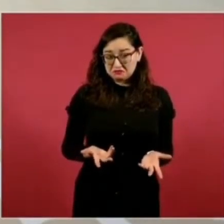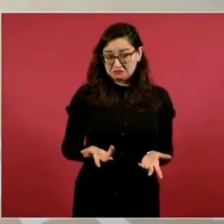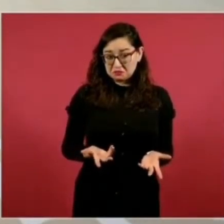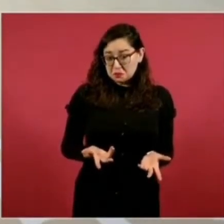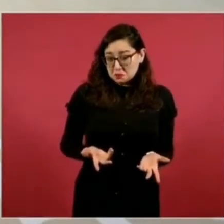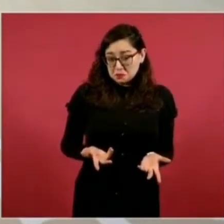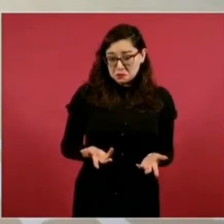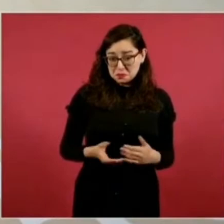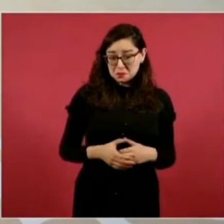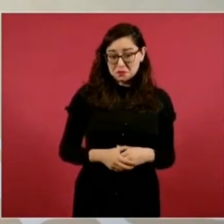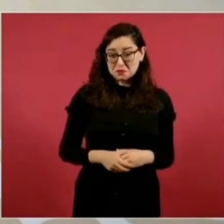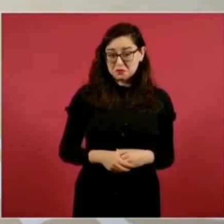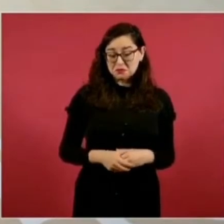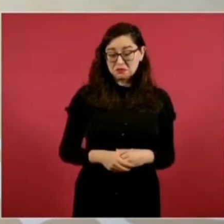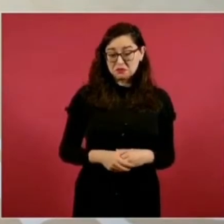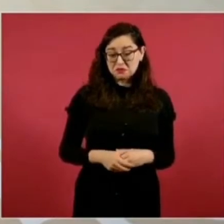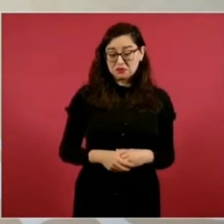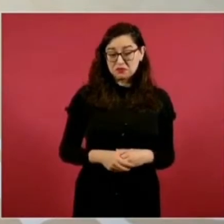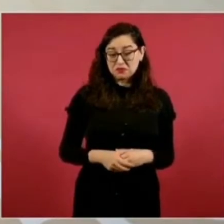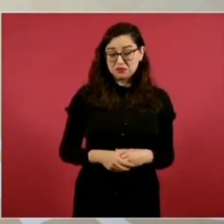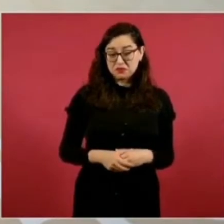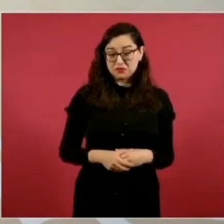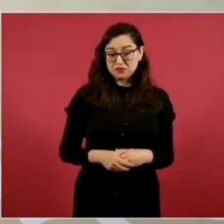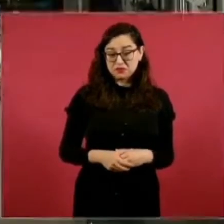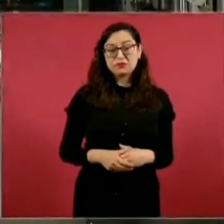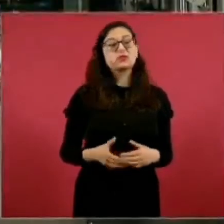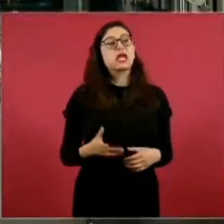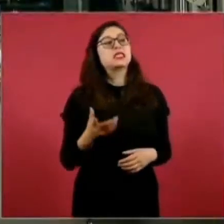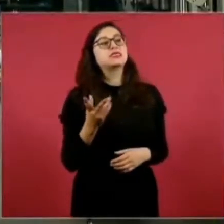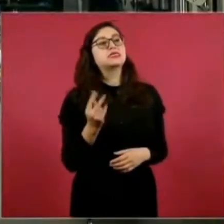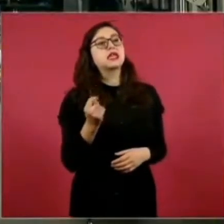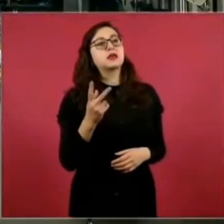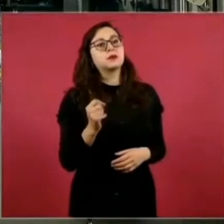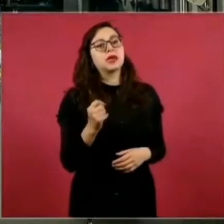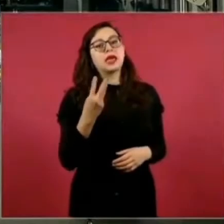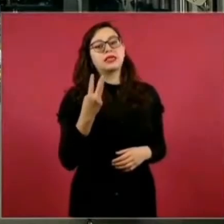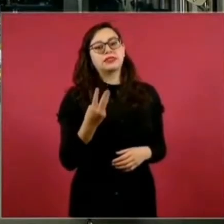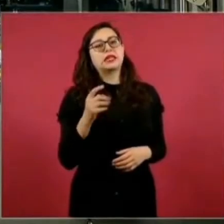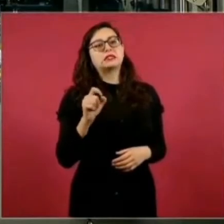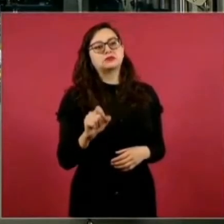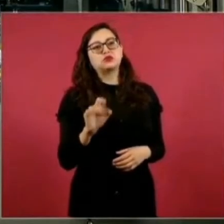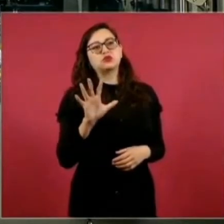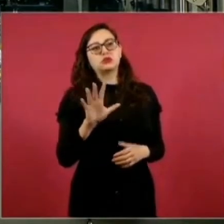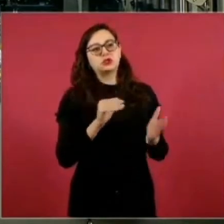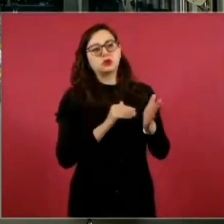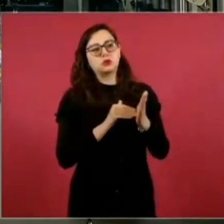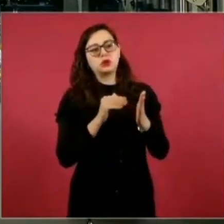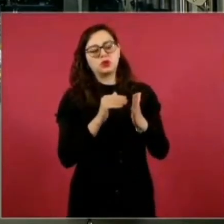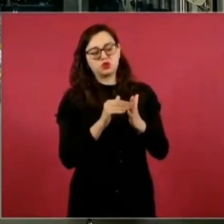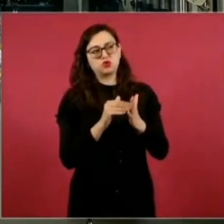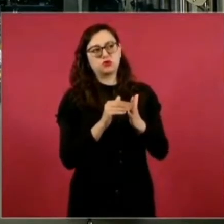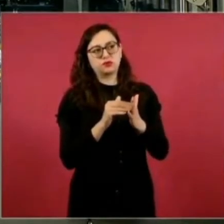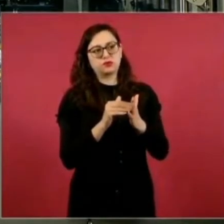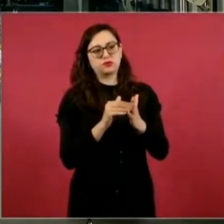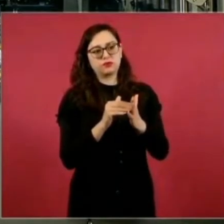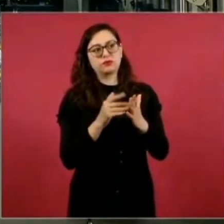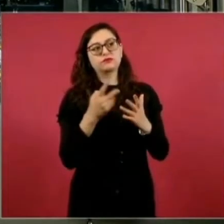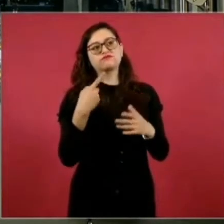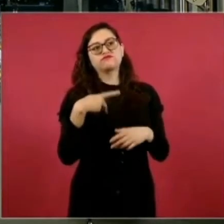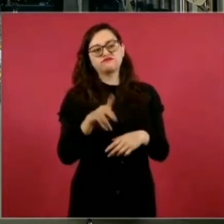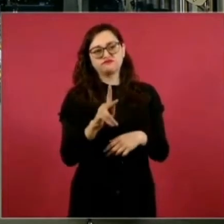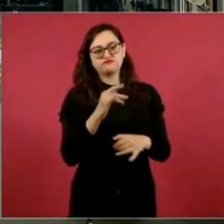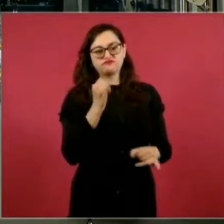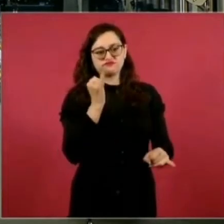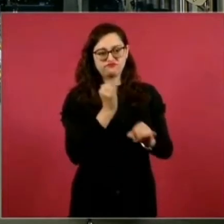10 en televisión tienen 3.5 millones desafortunadamente lo que ocurre en televisión se traslada a redes